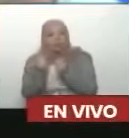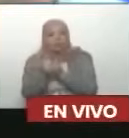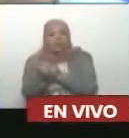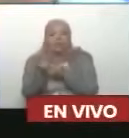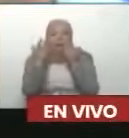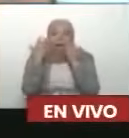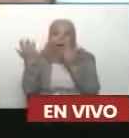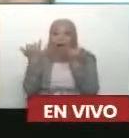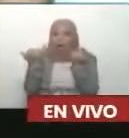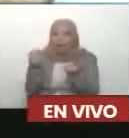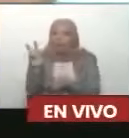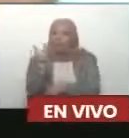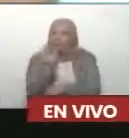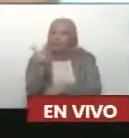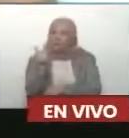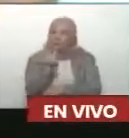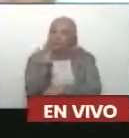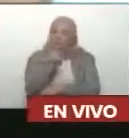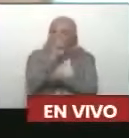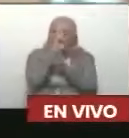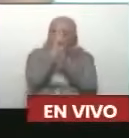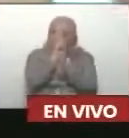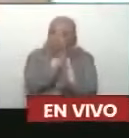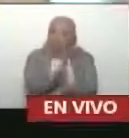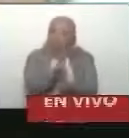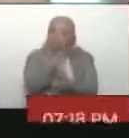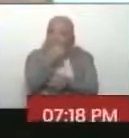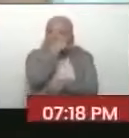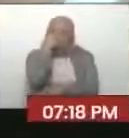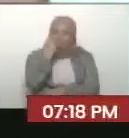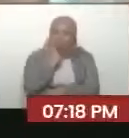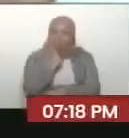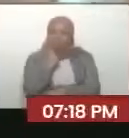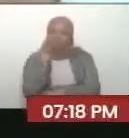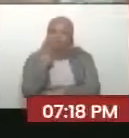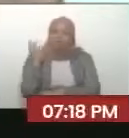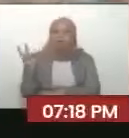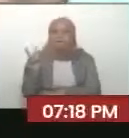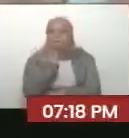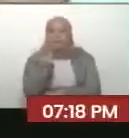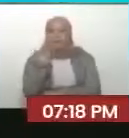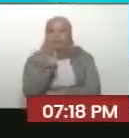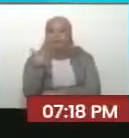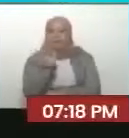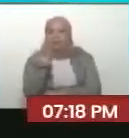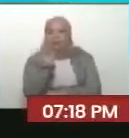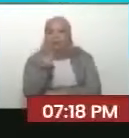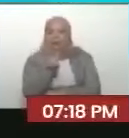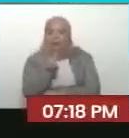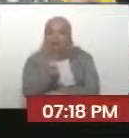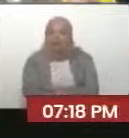Yulimar, compadre, para que respeten, pues, para que sean serios, una venezolana.